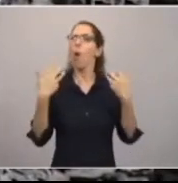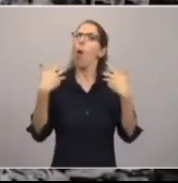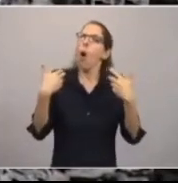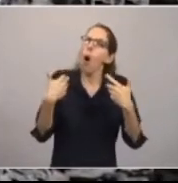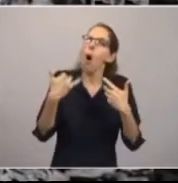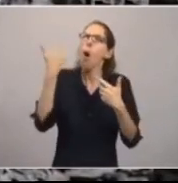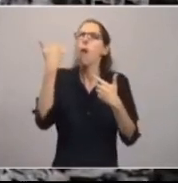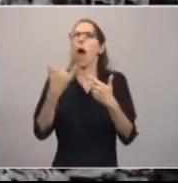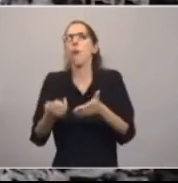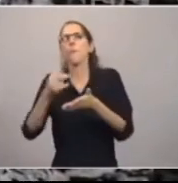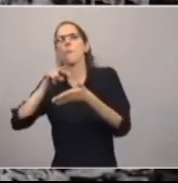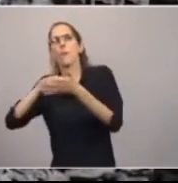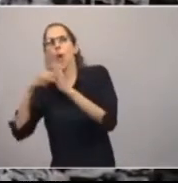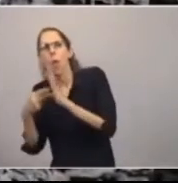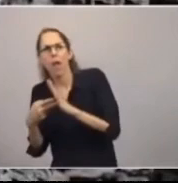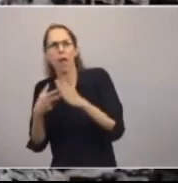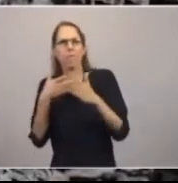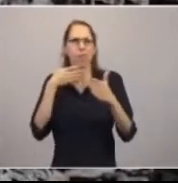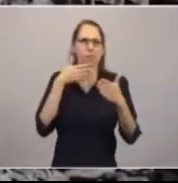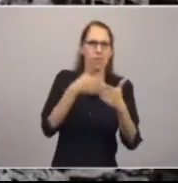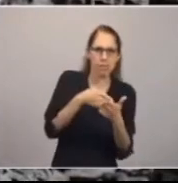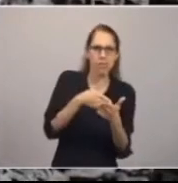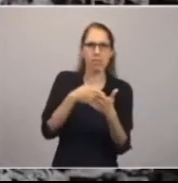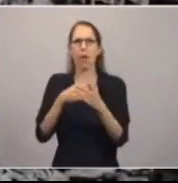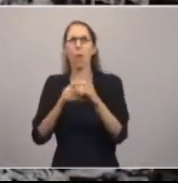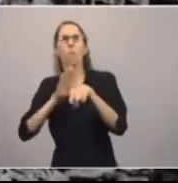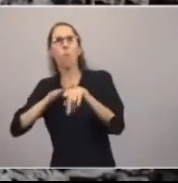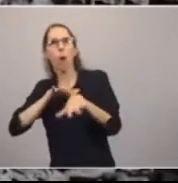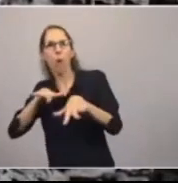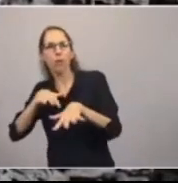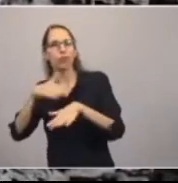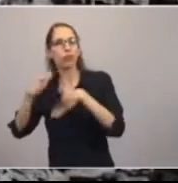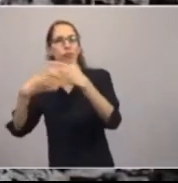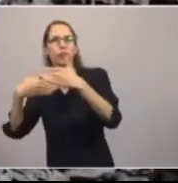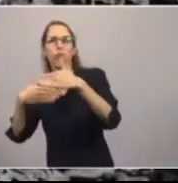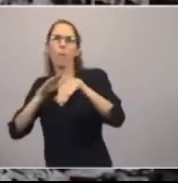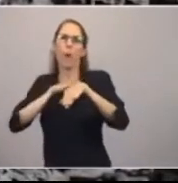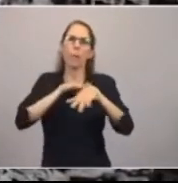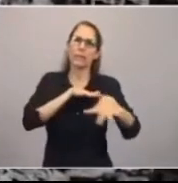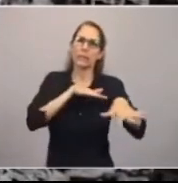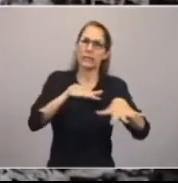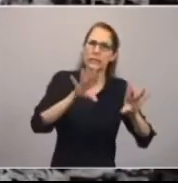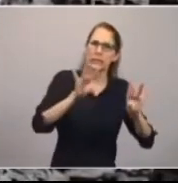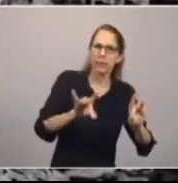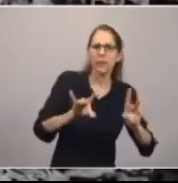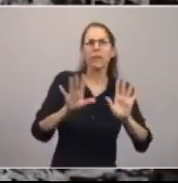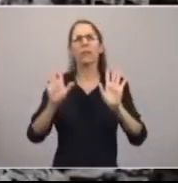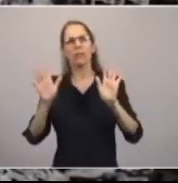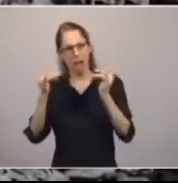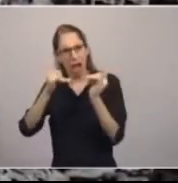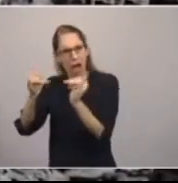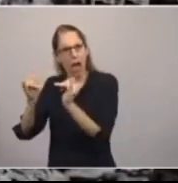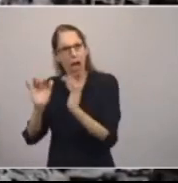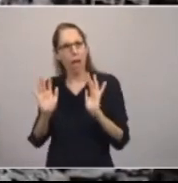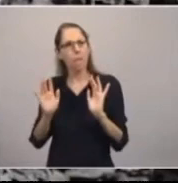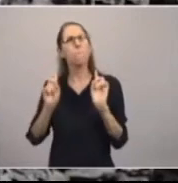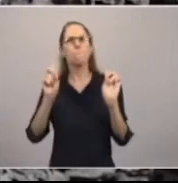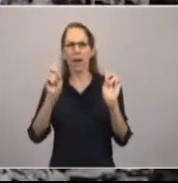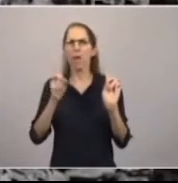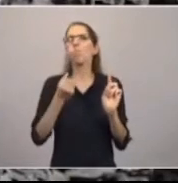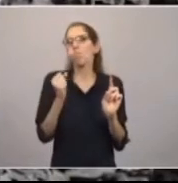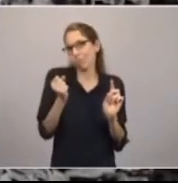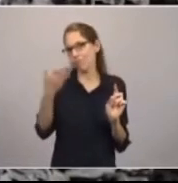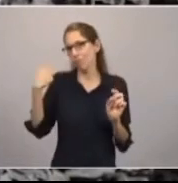tenido ciclos, momentos, pero lo cuento y lo he hecho públicamente con el ejemplo del